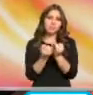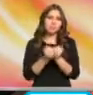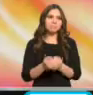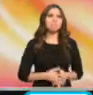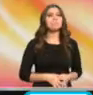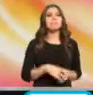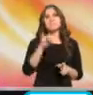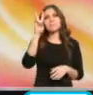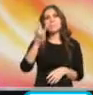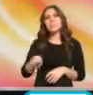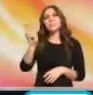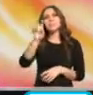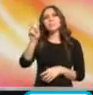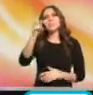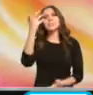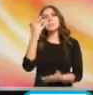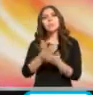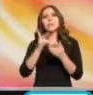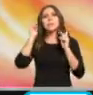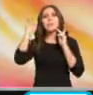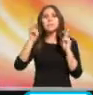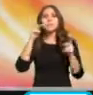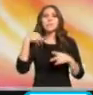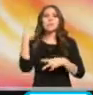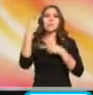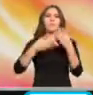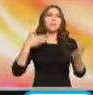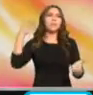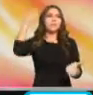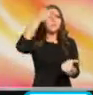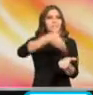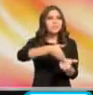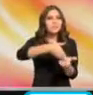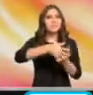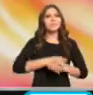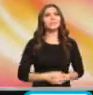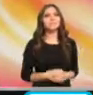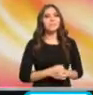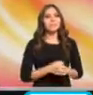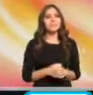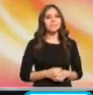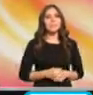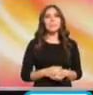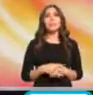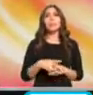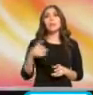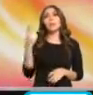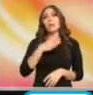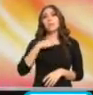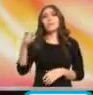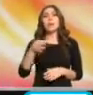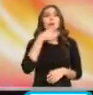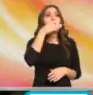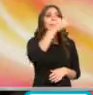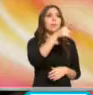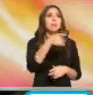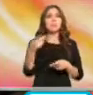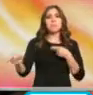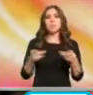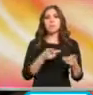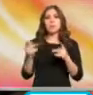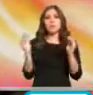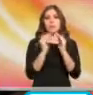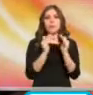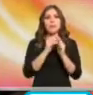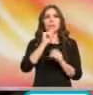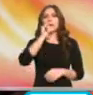de semana tendrás Claro. una visita extra, estaré por allá. Que estás muy... Ah, bueno, qué bueno que me avisa, por lo Claro. menos. Para que prepare unos